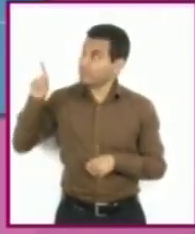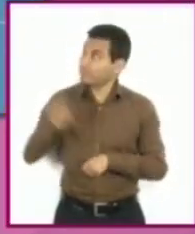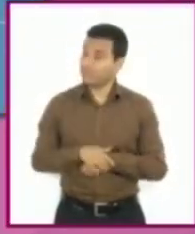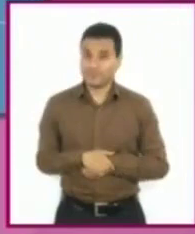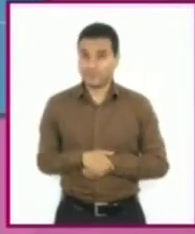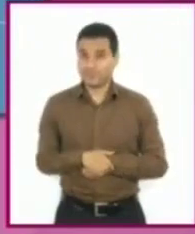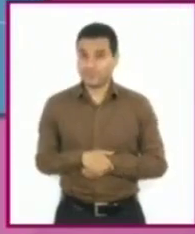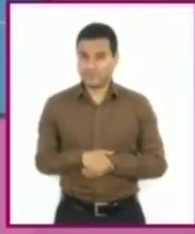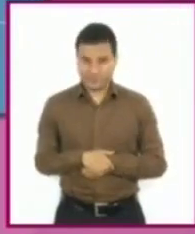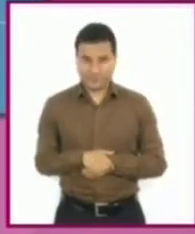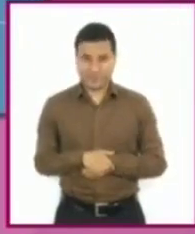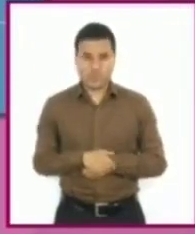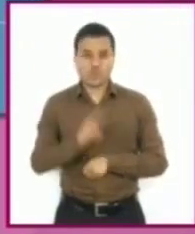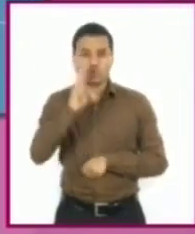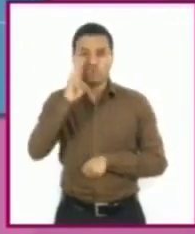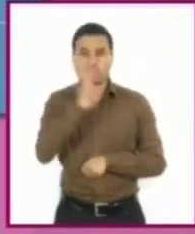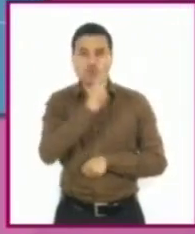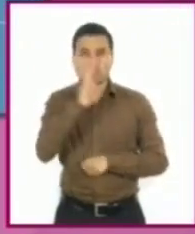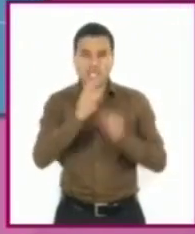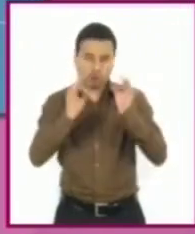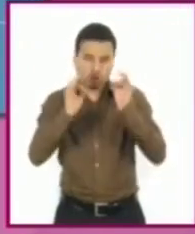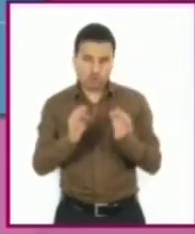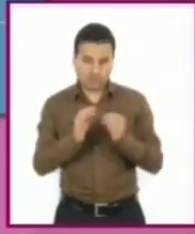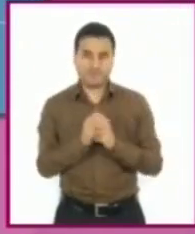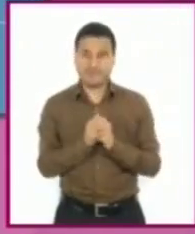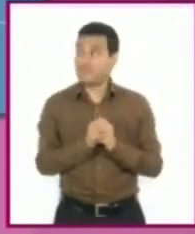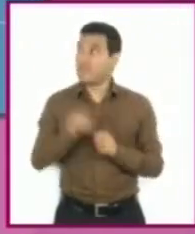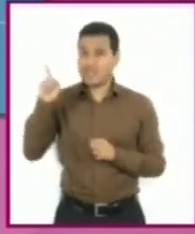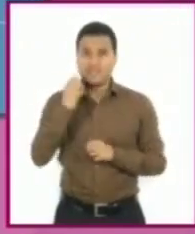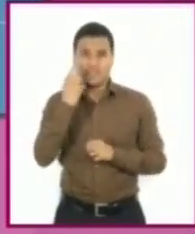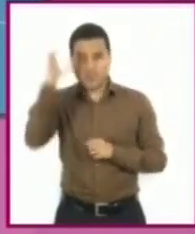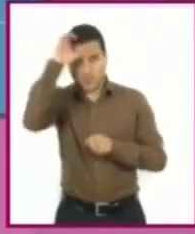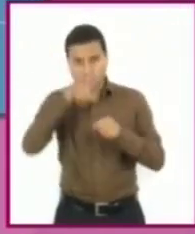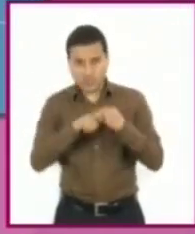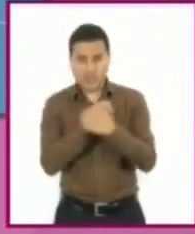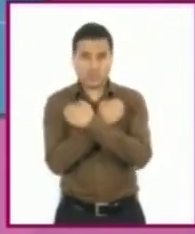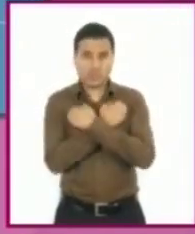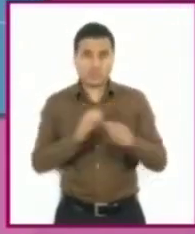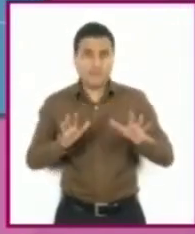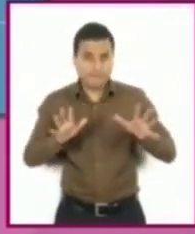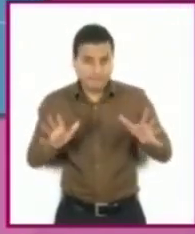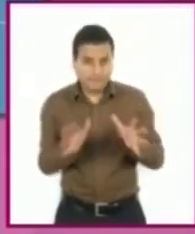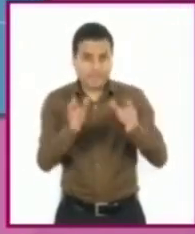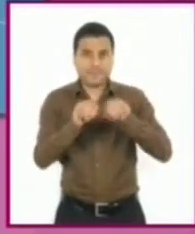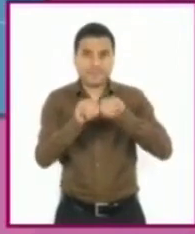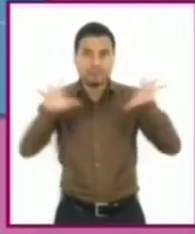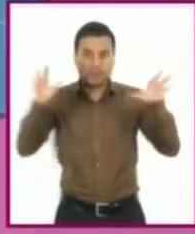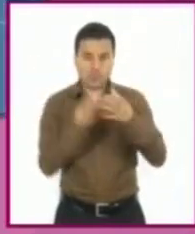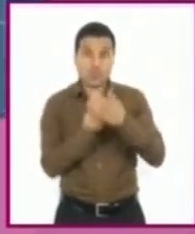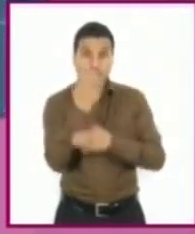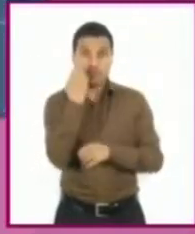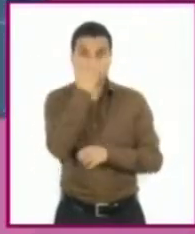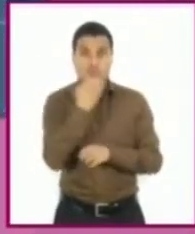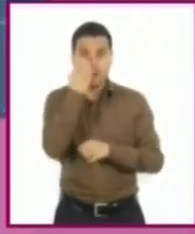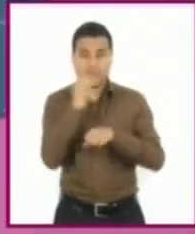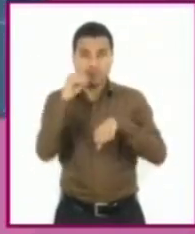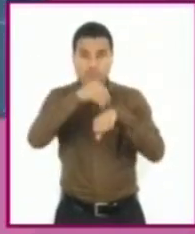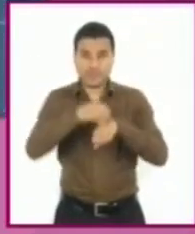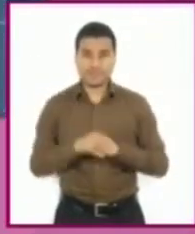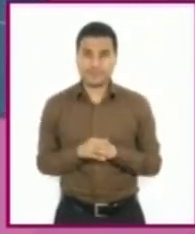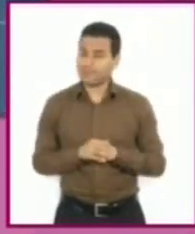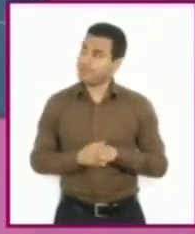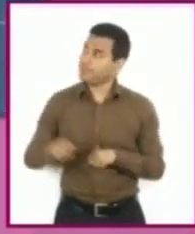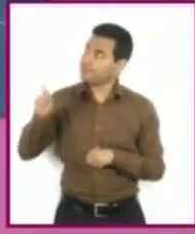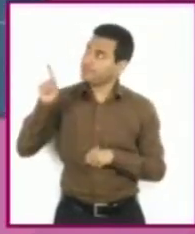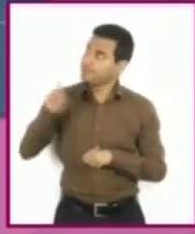II, emperatriz de Rusia, interesada en promover la cultura y la educación, creó nuevas escuelas. Carlos III